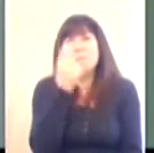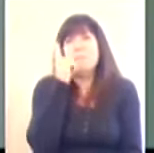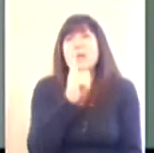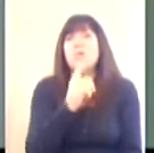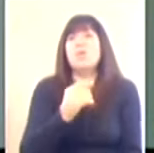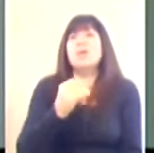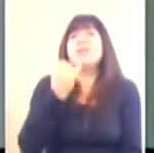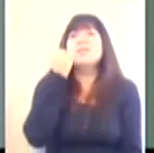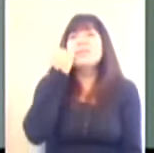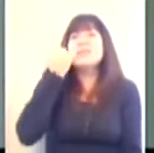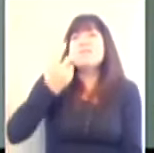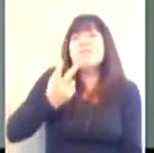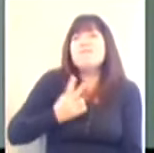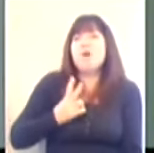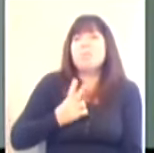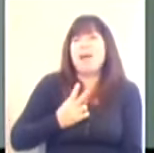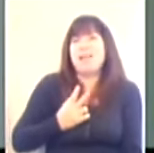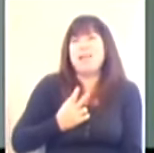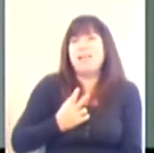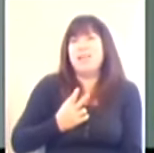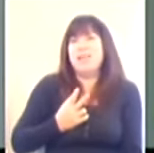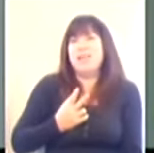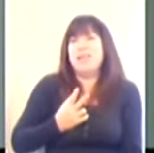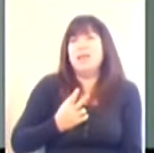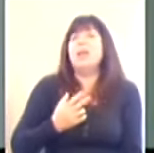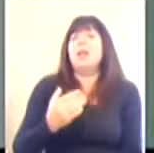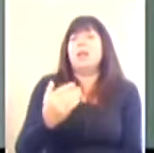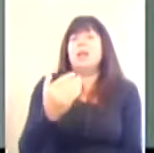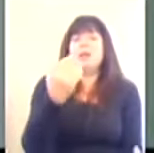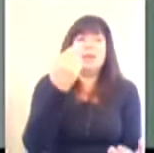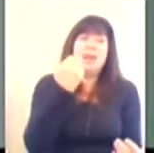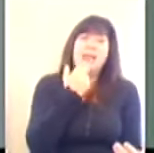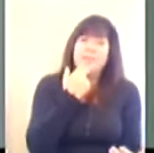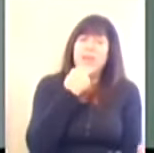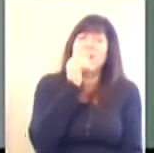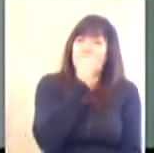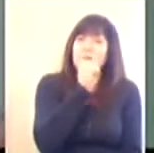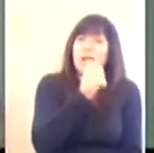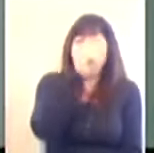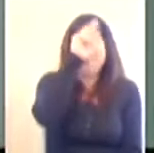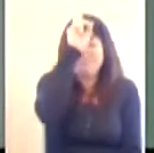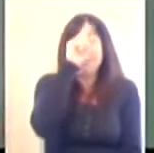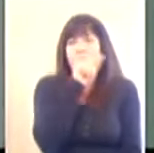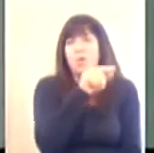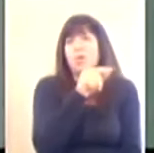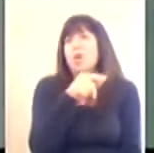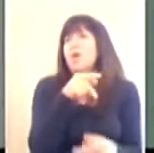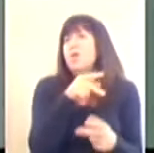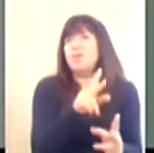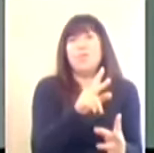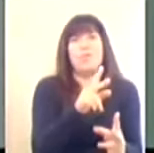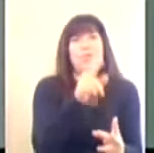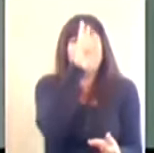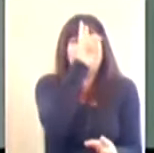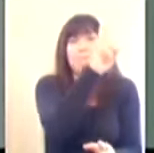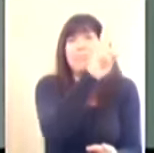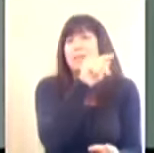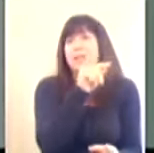calidad evidentemente es mucho peor, y que al mismo tiempo no resguarda los derechos propios de un contrato o de un